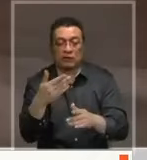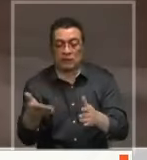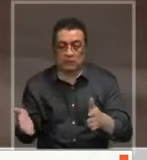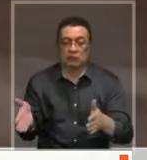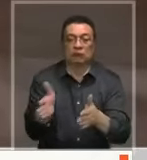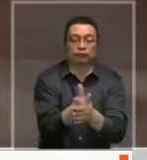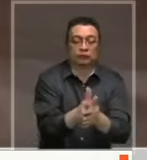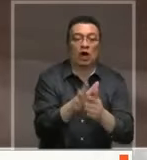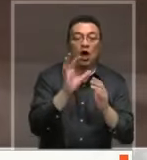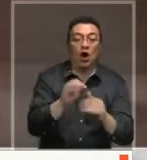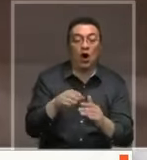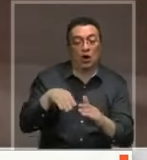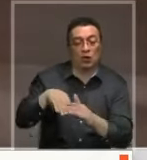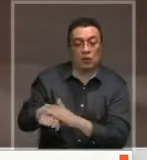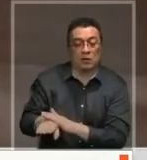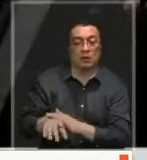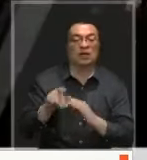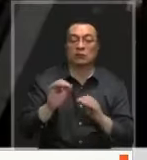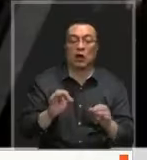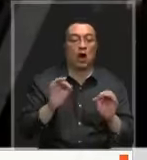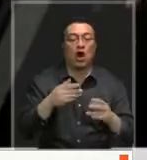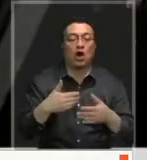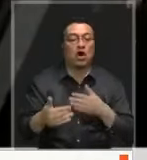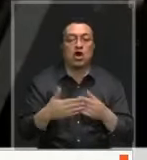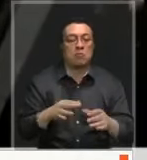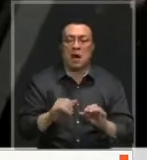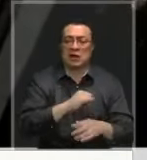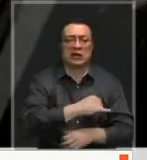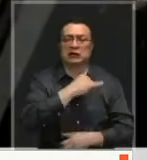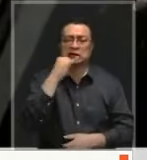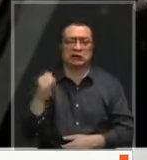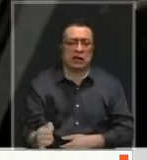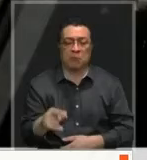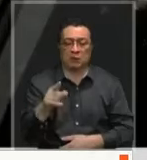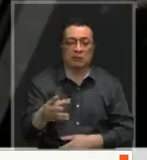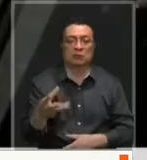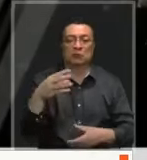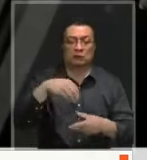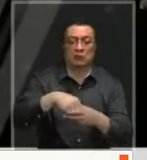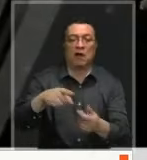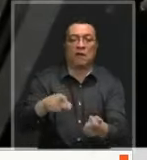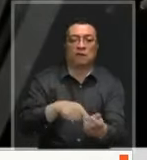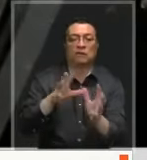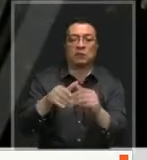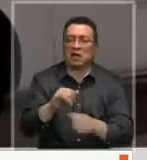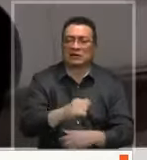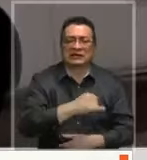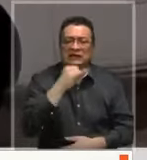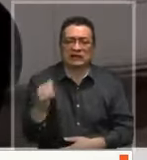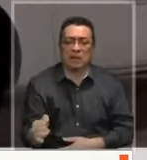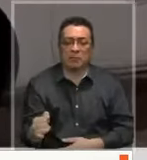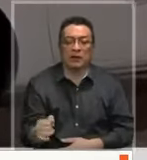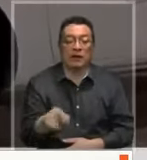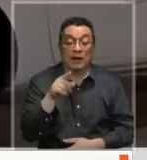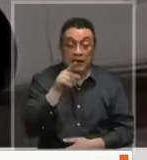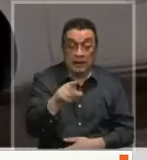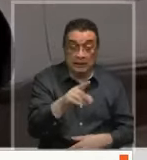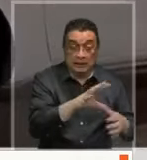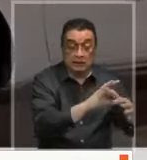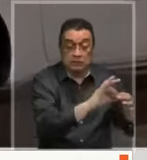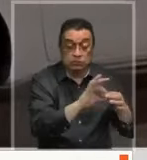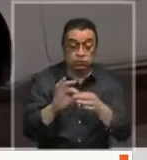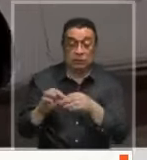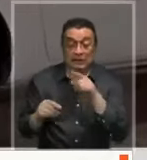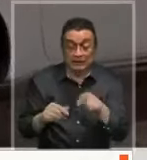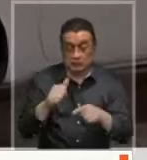las escondía. Era un habitual juego que él tenía dentro de su núcleo familiar. Pero ahí es cuando sucede este hecho,